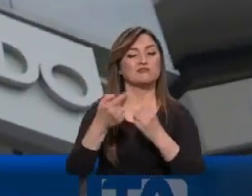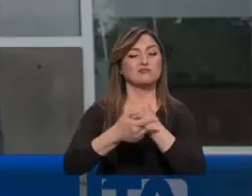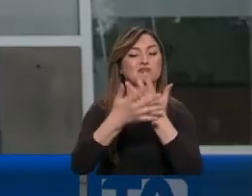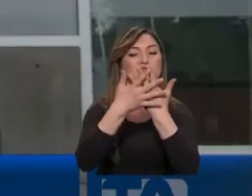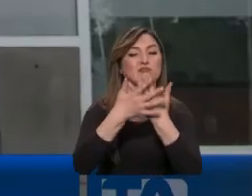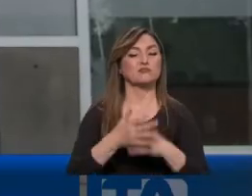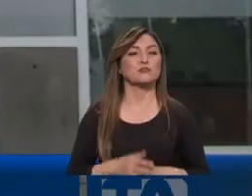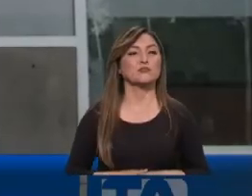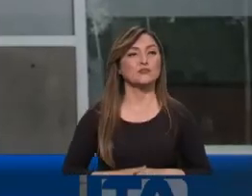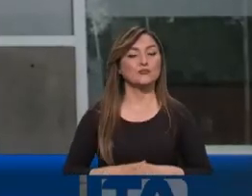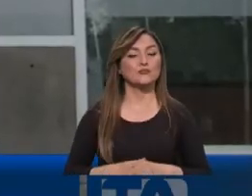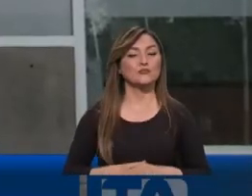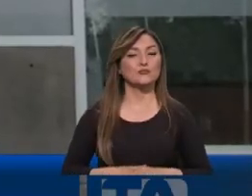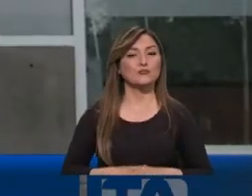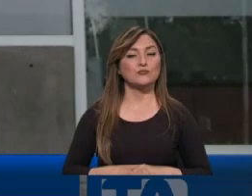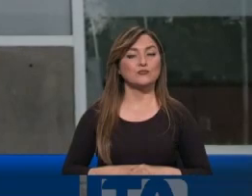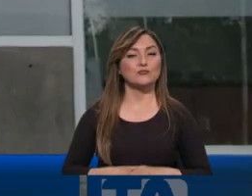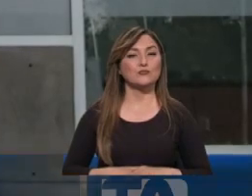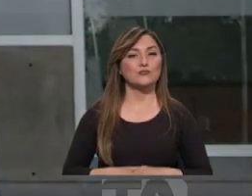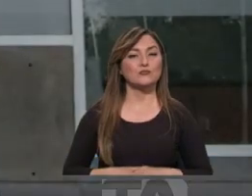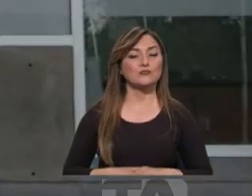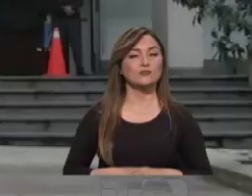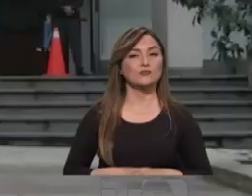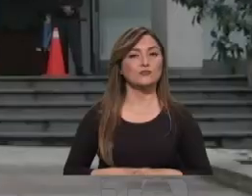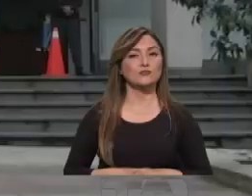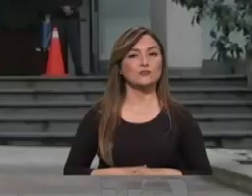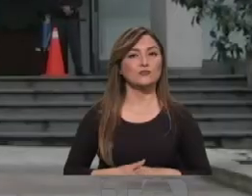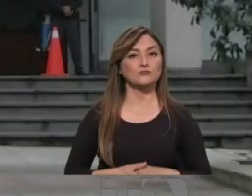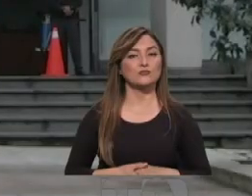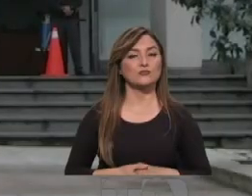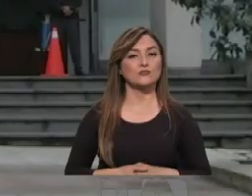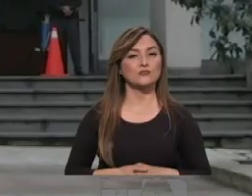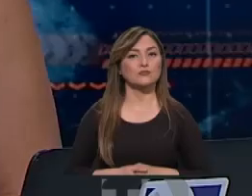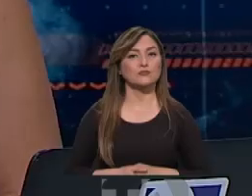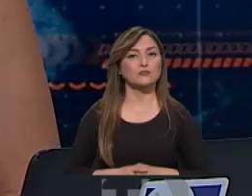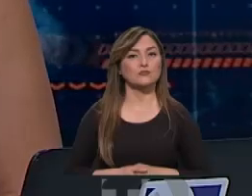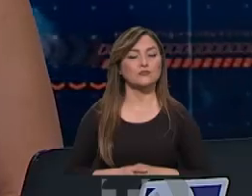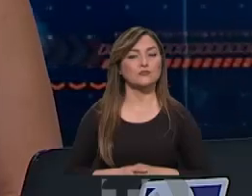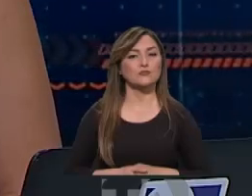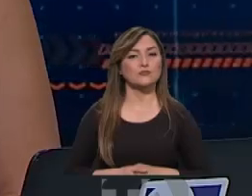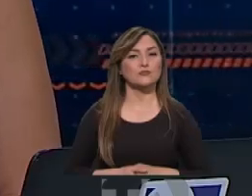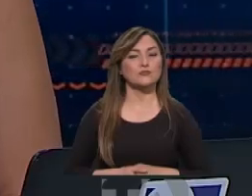penales. En Guayaquil, Carlos Acoto, 24 horas.